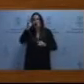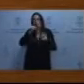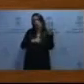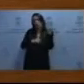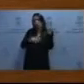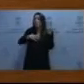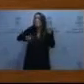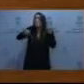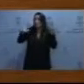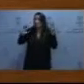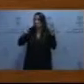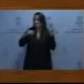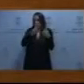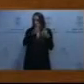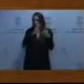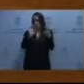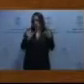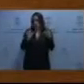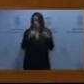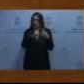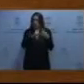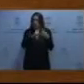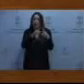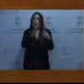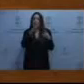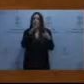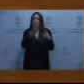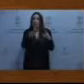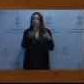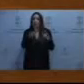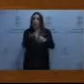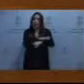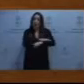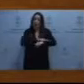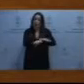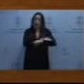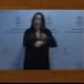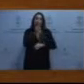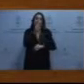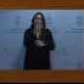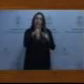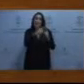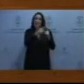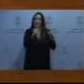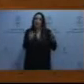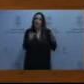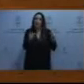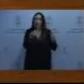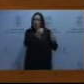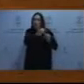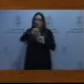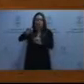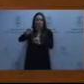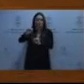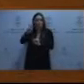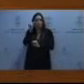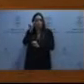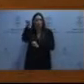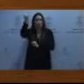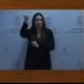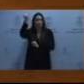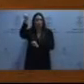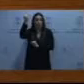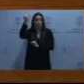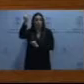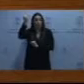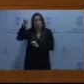ocurre es por el desprecio que el Gobierno socialista asturiano tiene por las iniciativas, por las ideas o por los planteamientos del